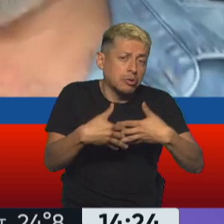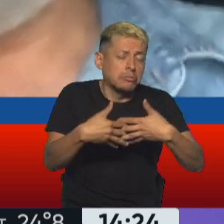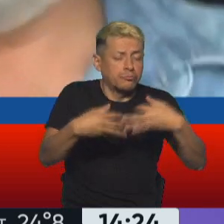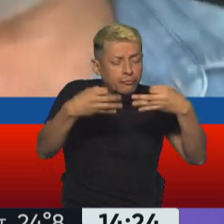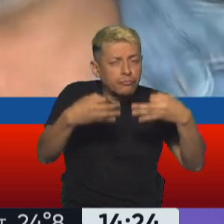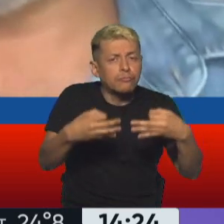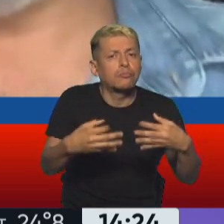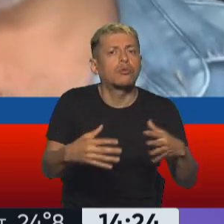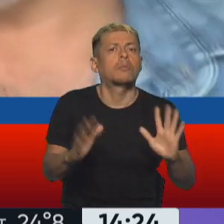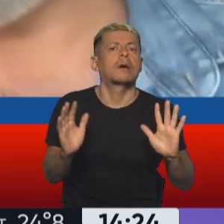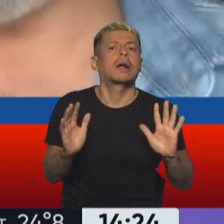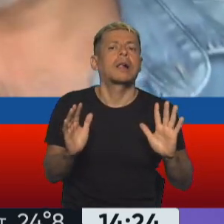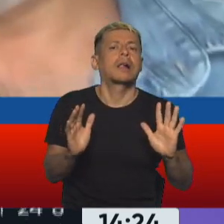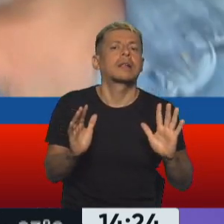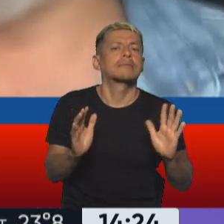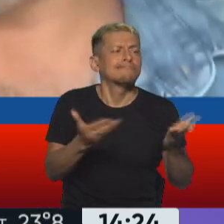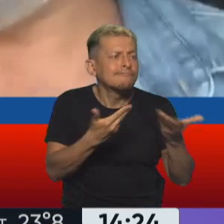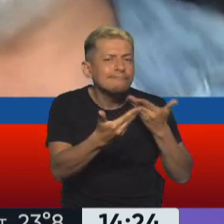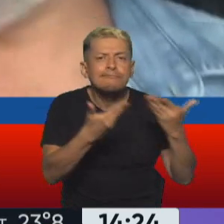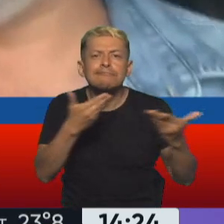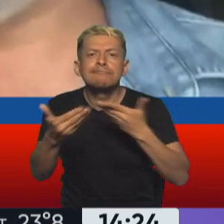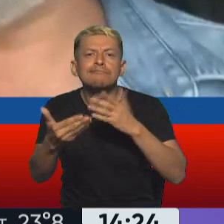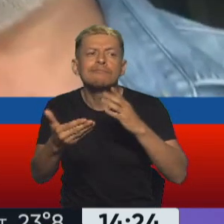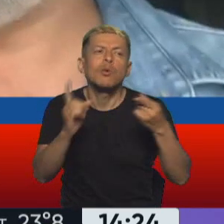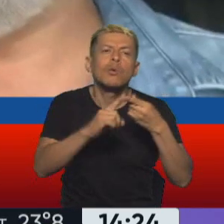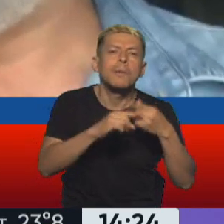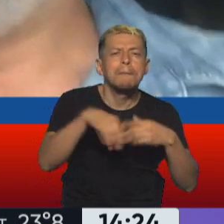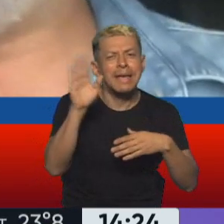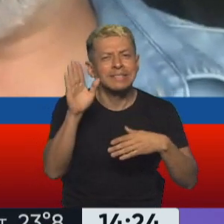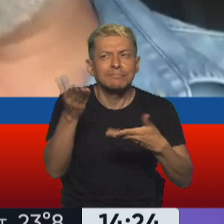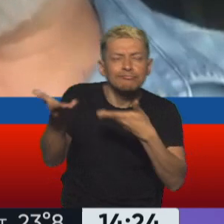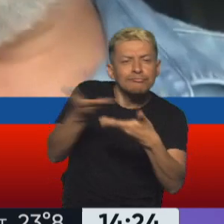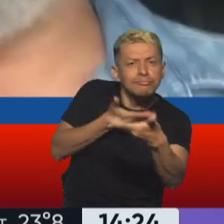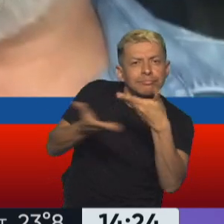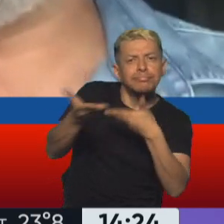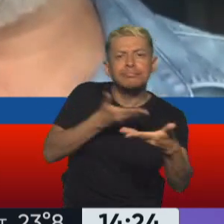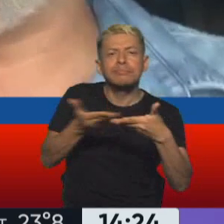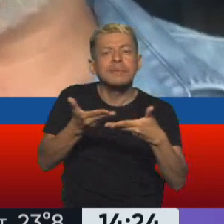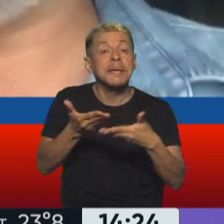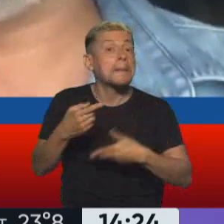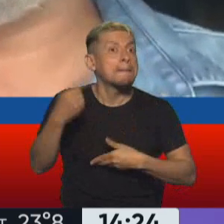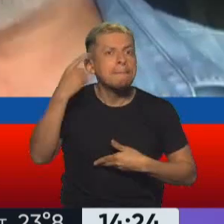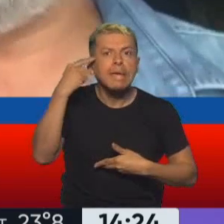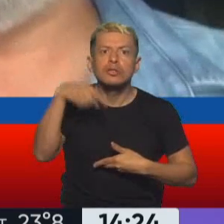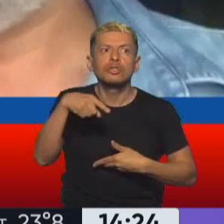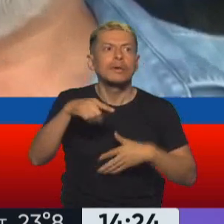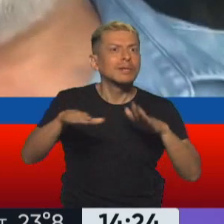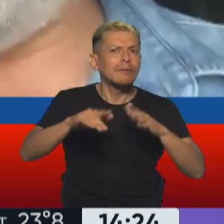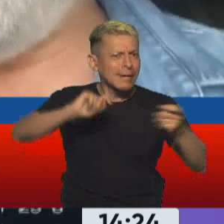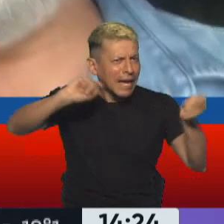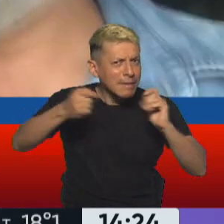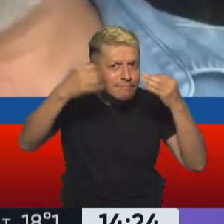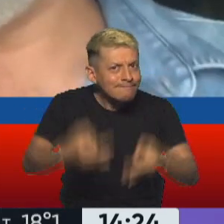más crear un poco más de canales de comunicación entre los dos países, pero yo creo que no cambia sustancialmente la situación de